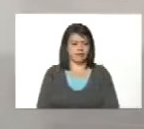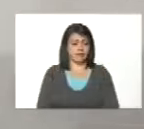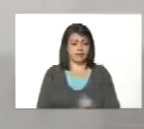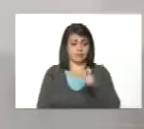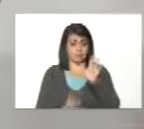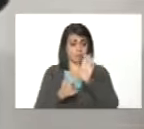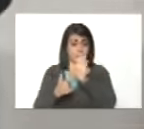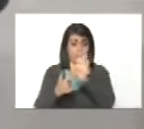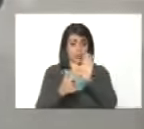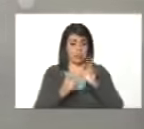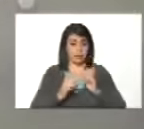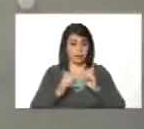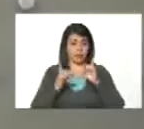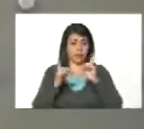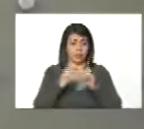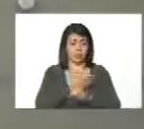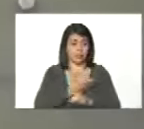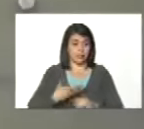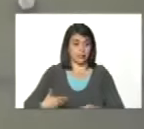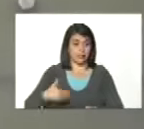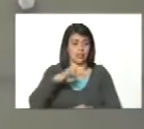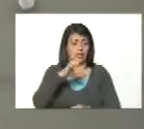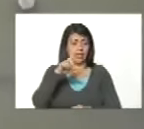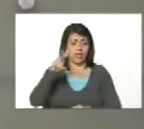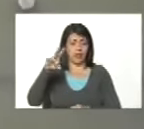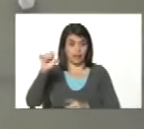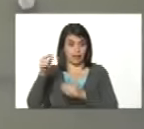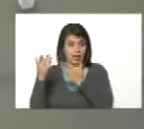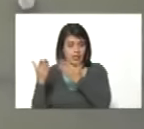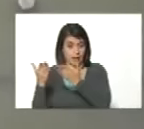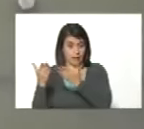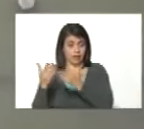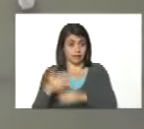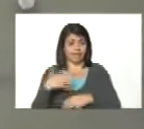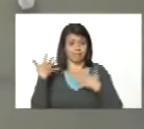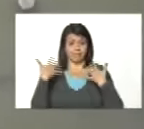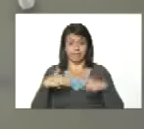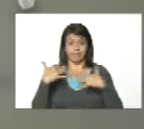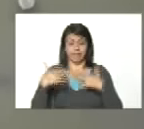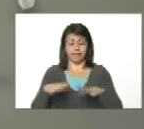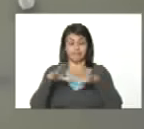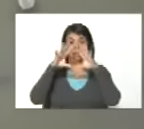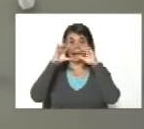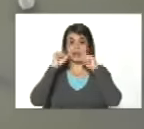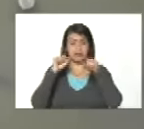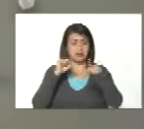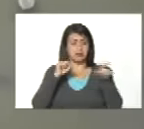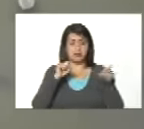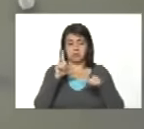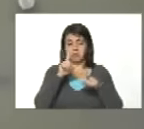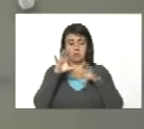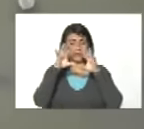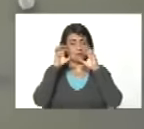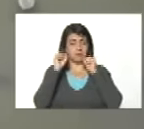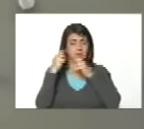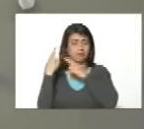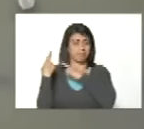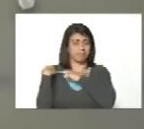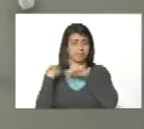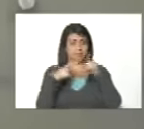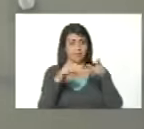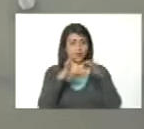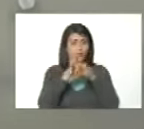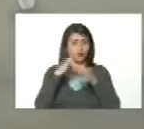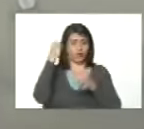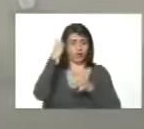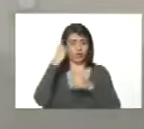Esta muestra de dignidad del presidente Amoroso les va a costar mucho entenderlos a esos representantes de la